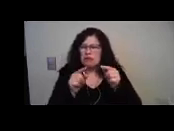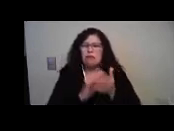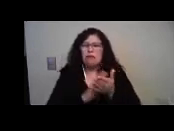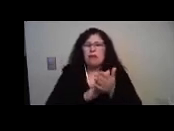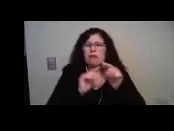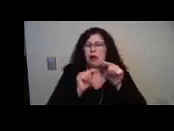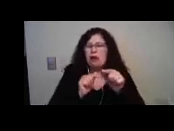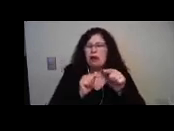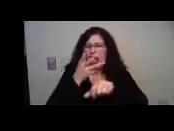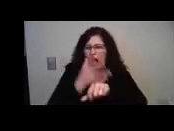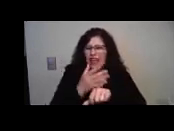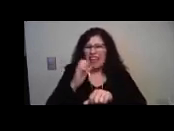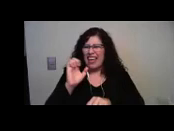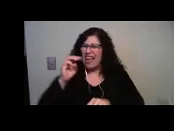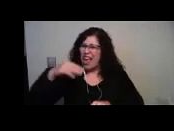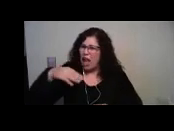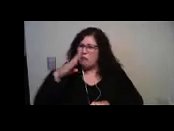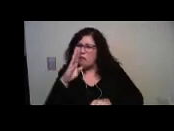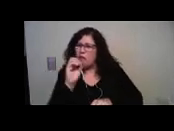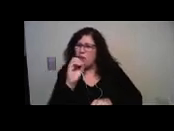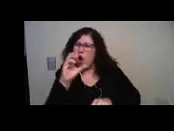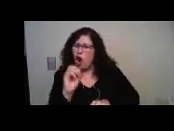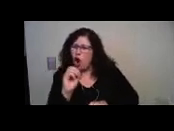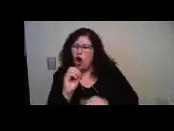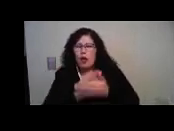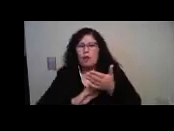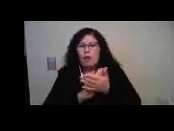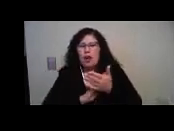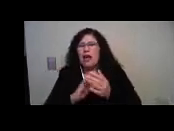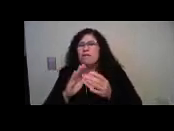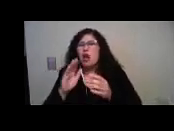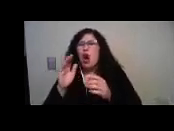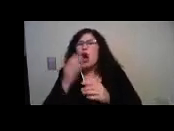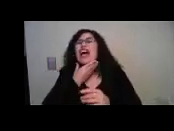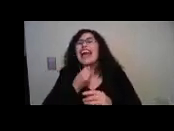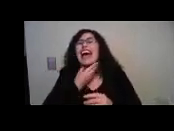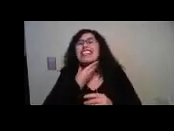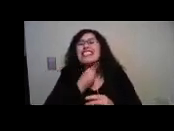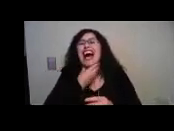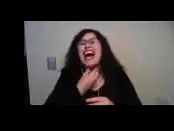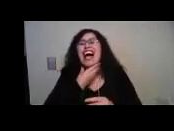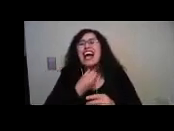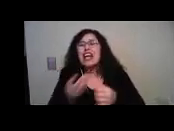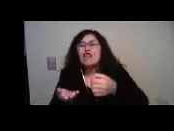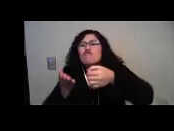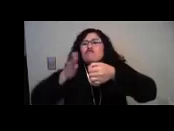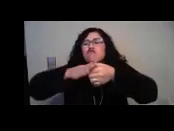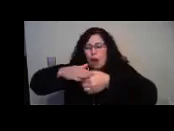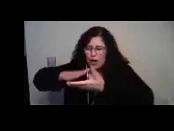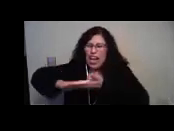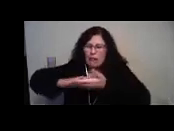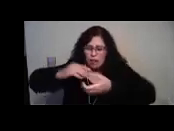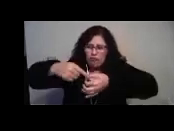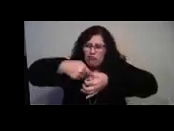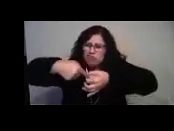pequeños émbolos, ¿cierto? Que son deposiciones de materia grasa, ¿cierto? Que se acumulan en las